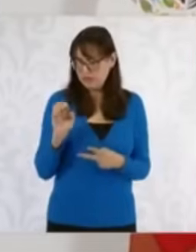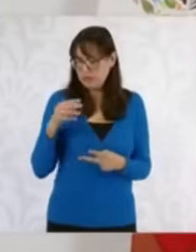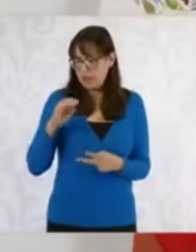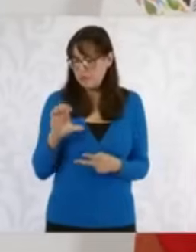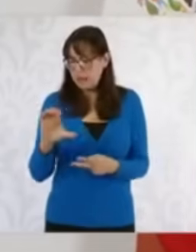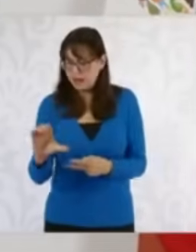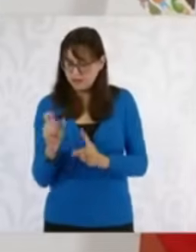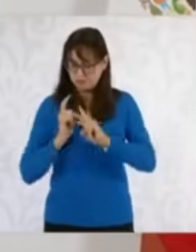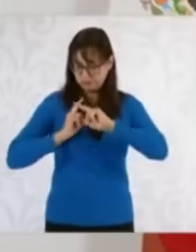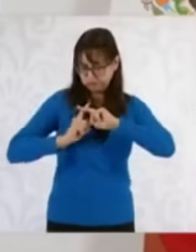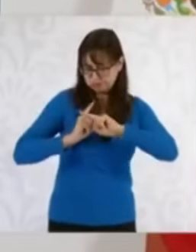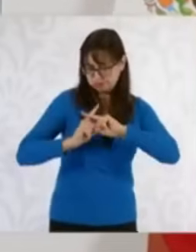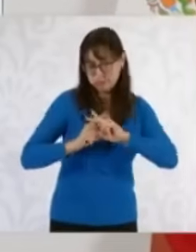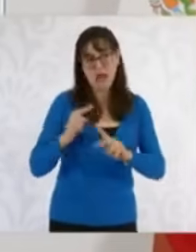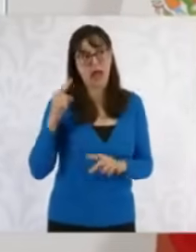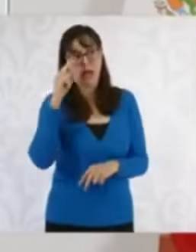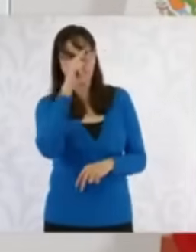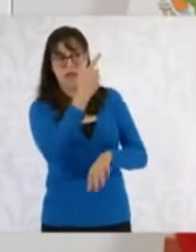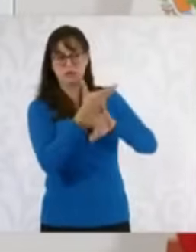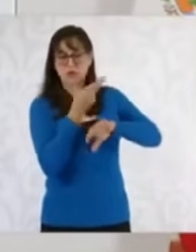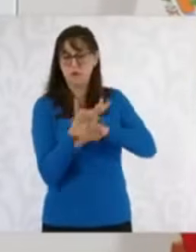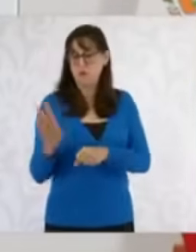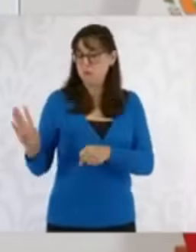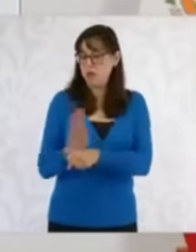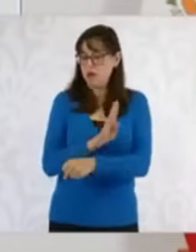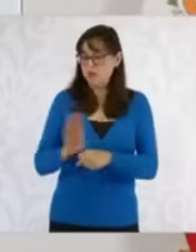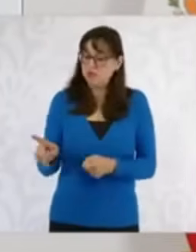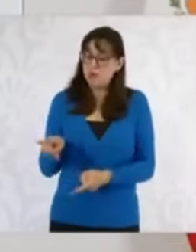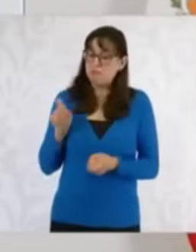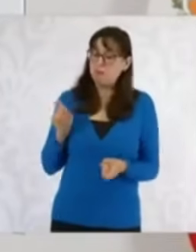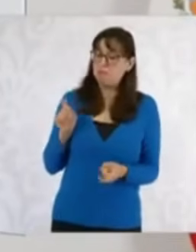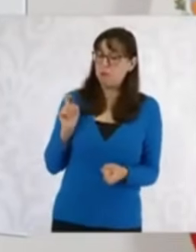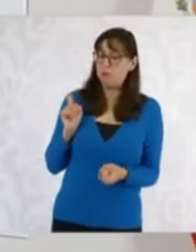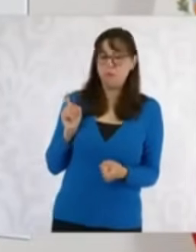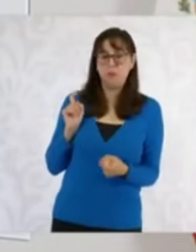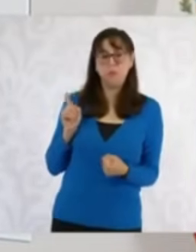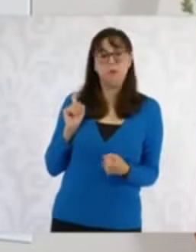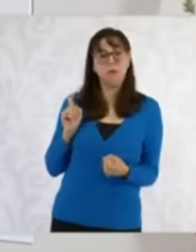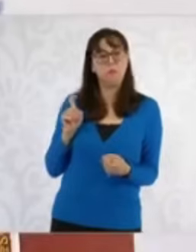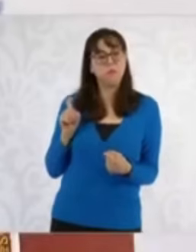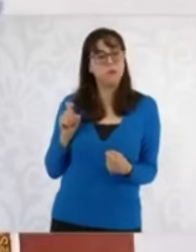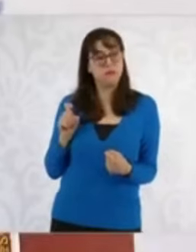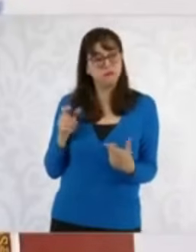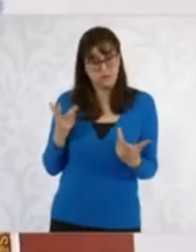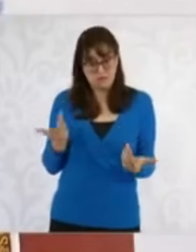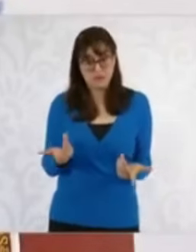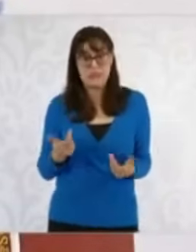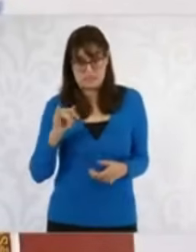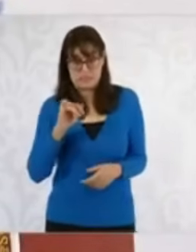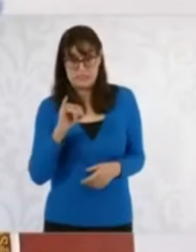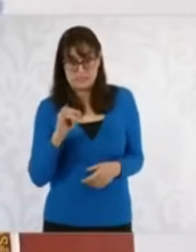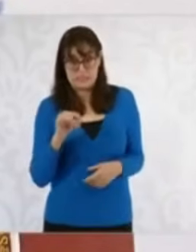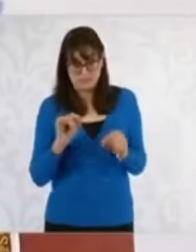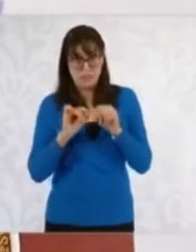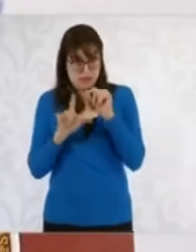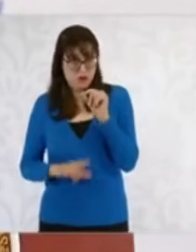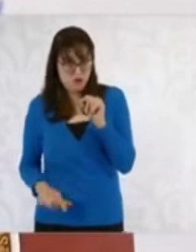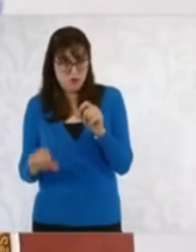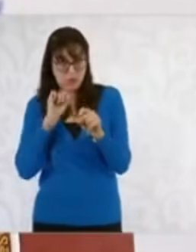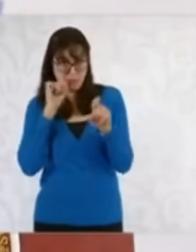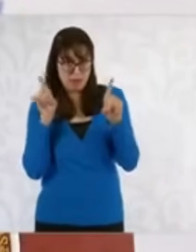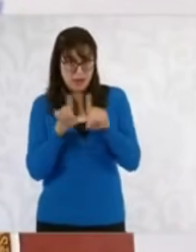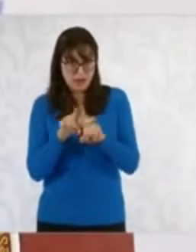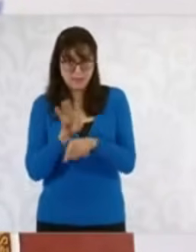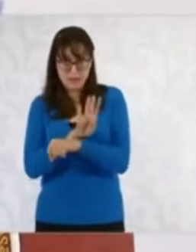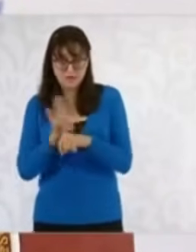O sea, el T-MEC beneficia a México, pero beneficia mucho a Estados Unidos.